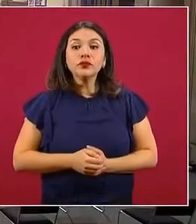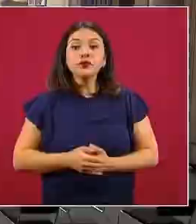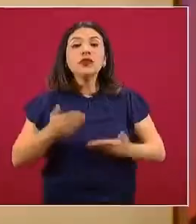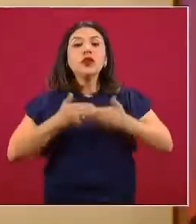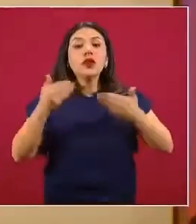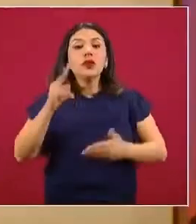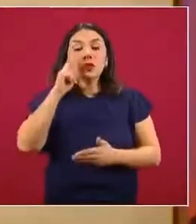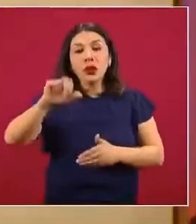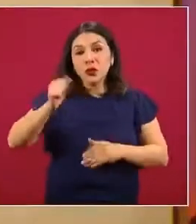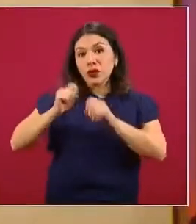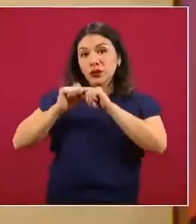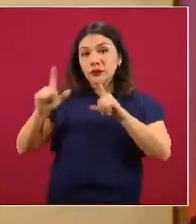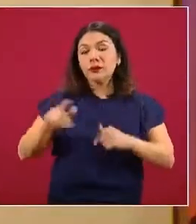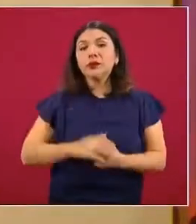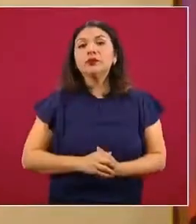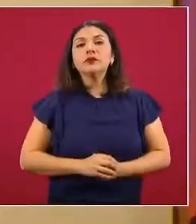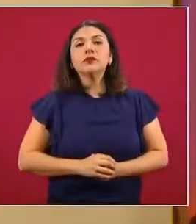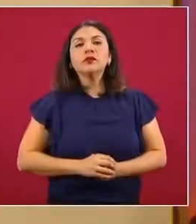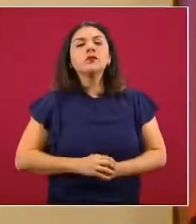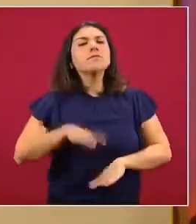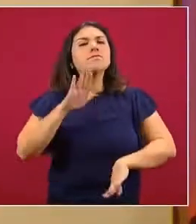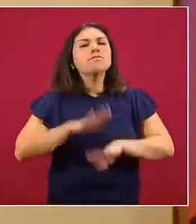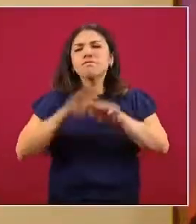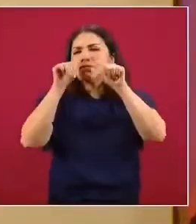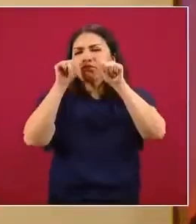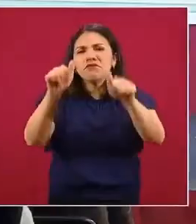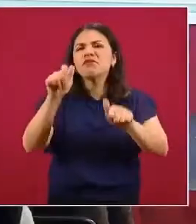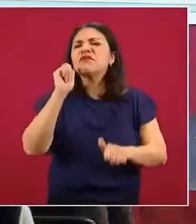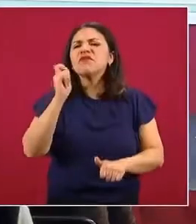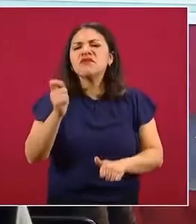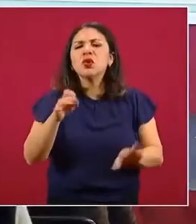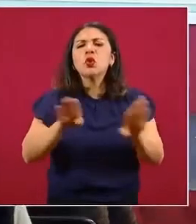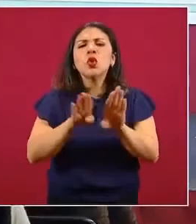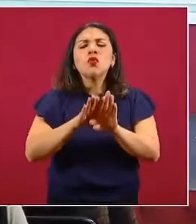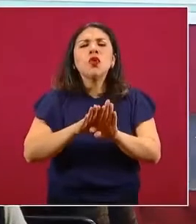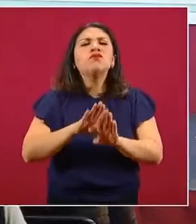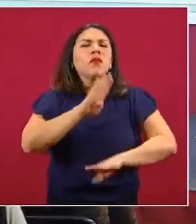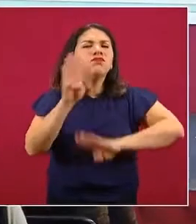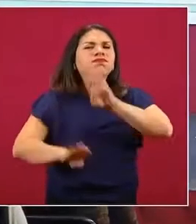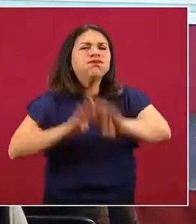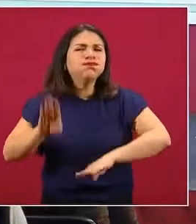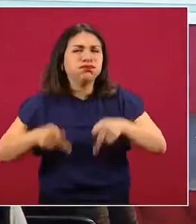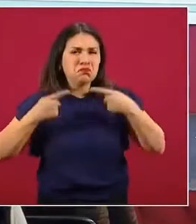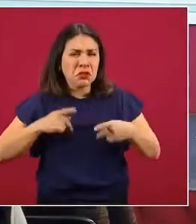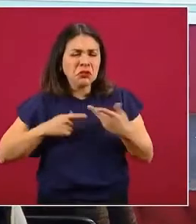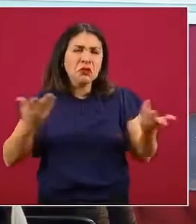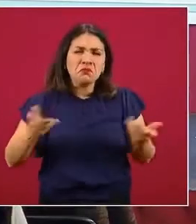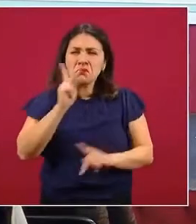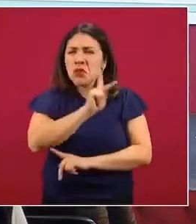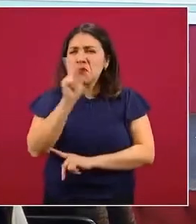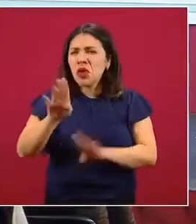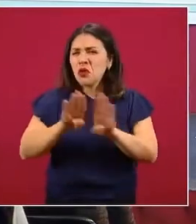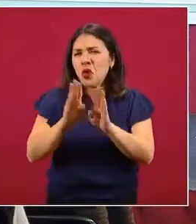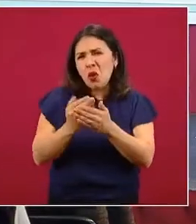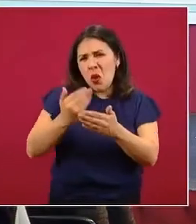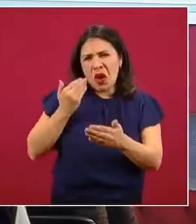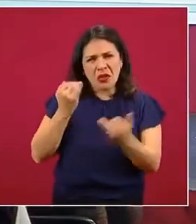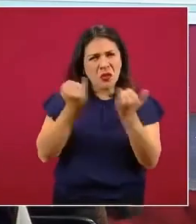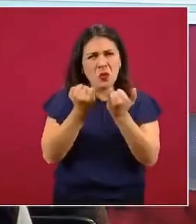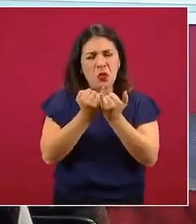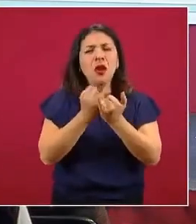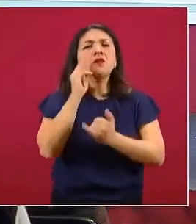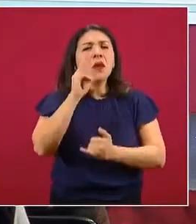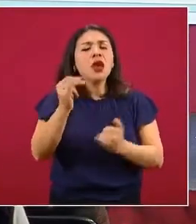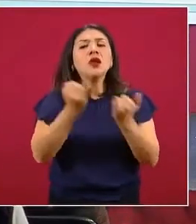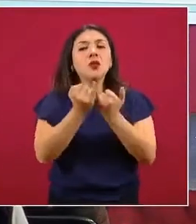siguiente diapositiva, donde enfocamos al comportamiento de la mortalidad y similar a las 2 diapositivas anteriores,